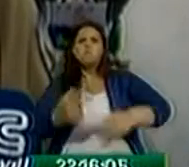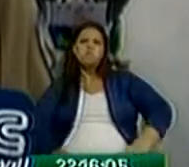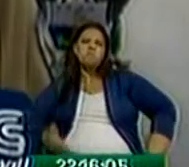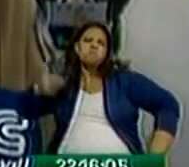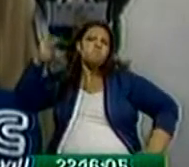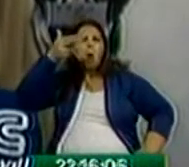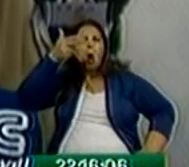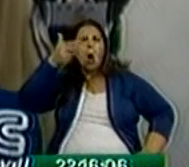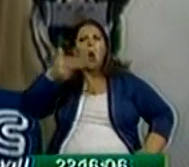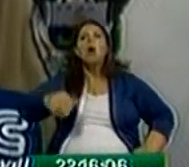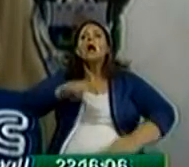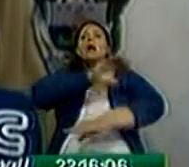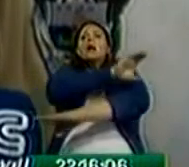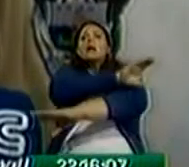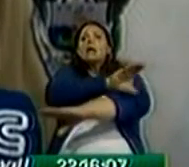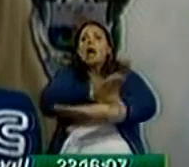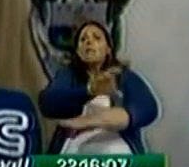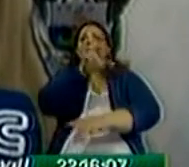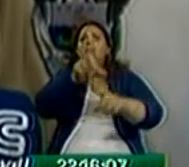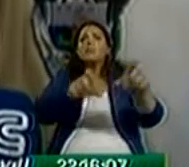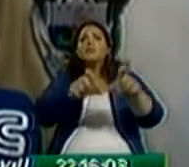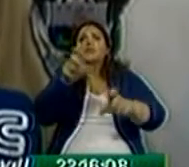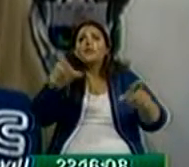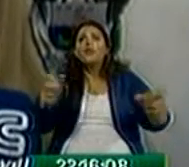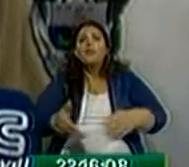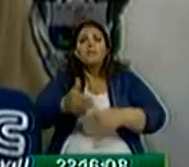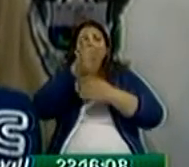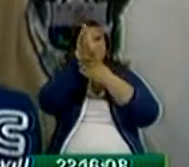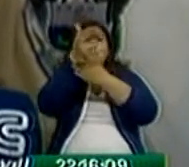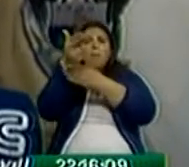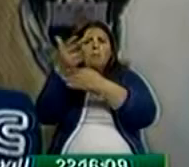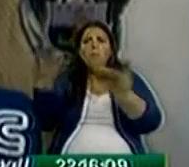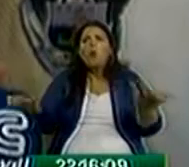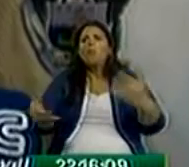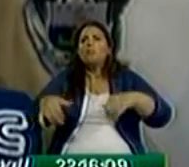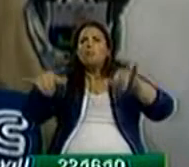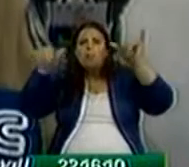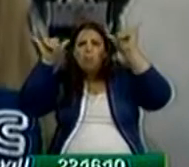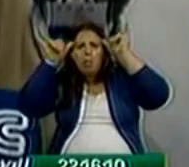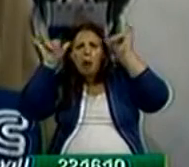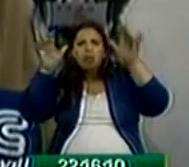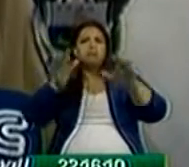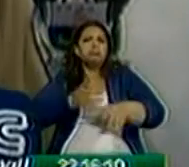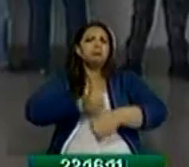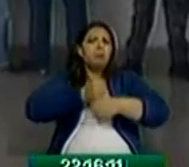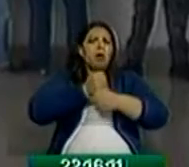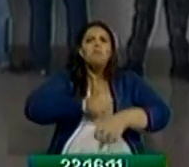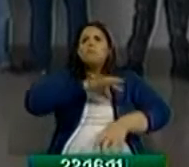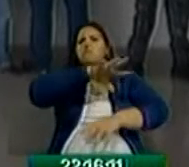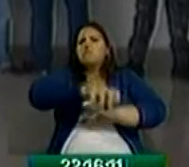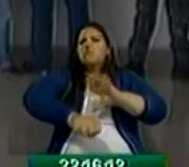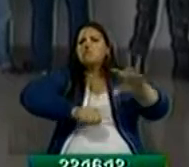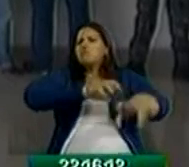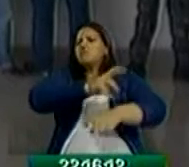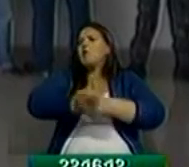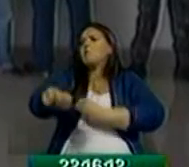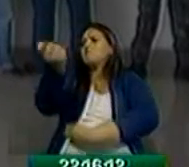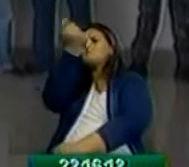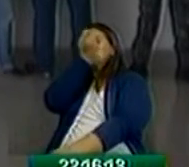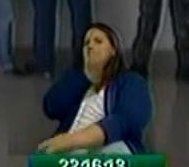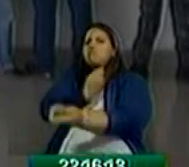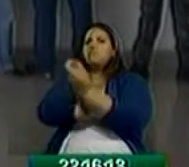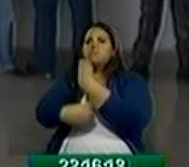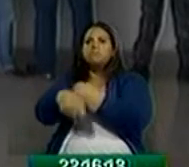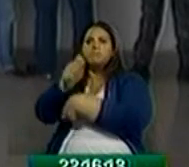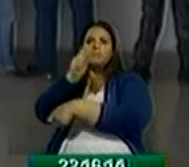de las fincas rurales, sustraían los semovivientes y posteriormente los comercializaban. Los individuos capturados, pese a no